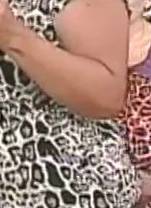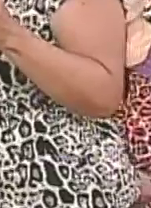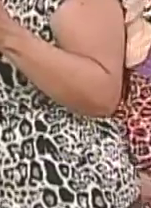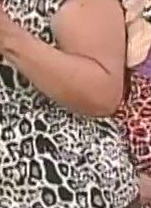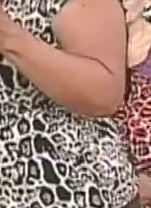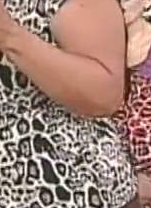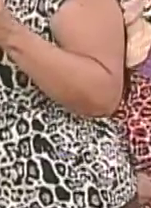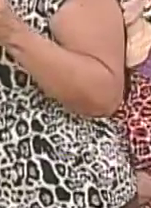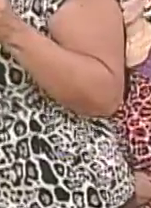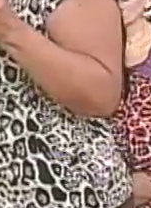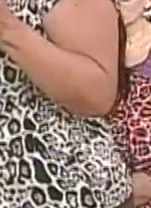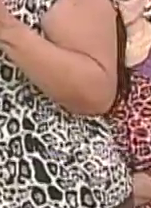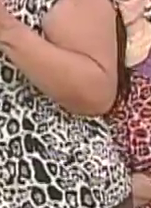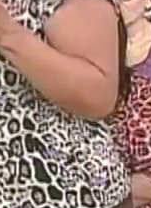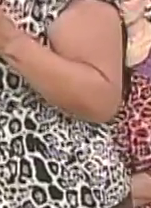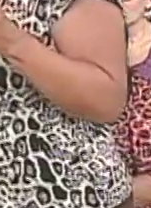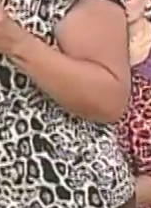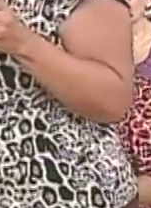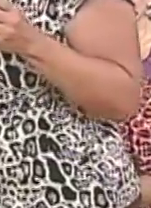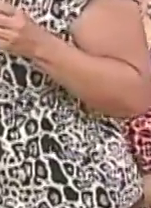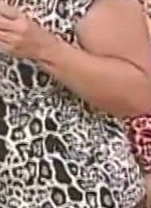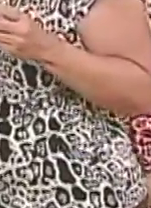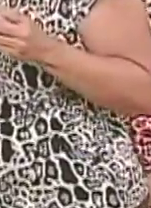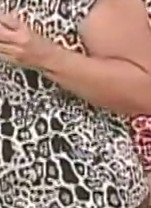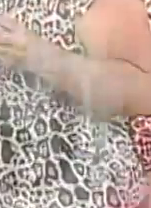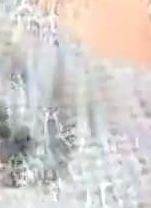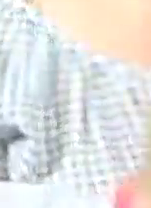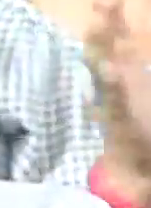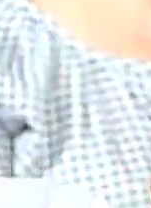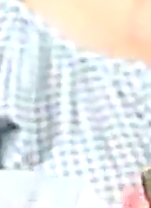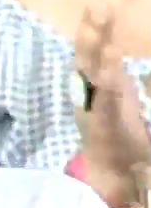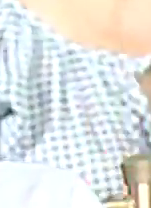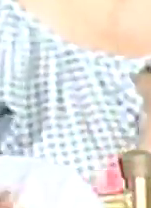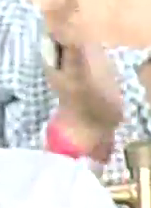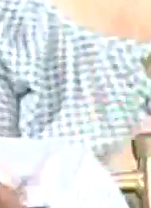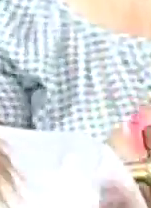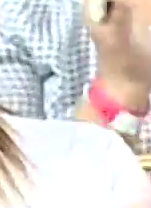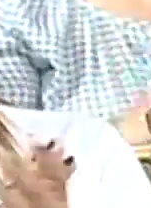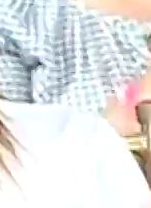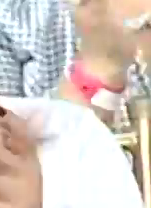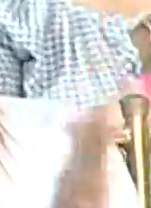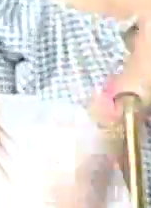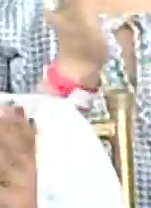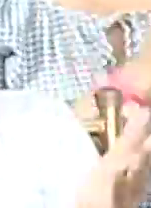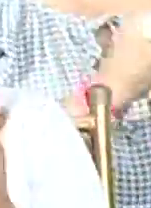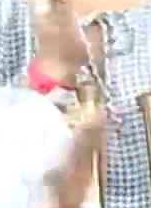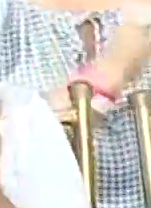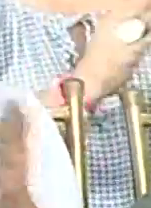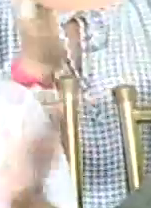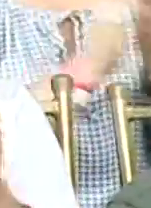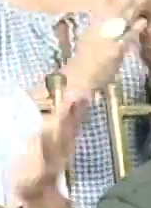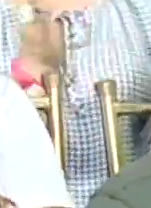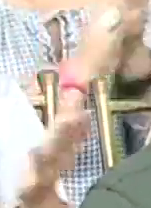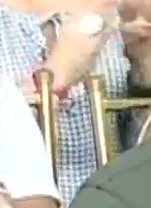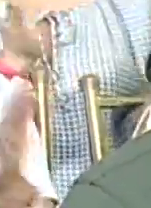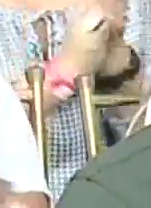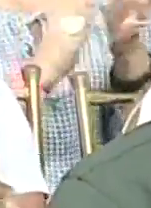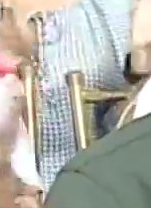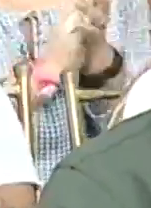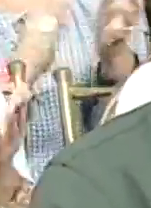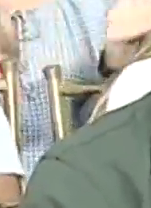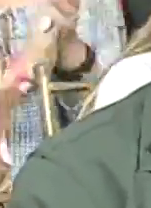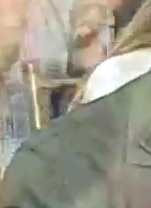visión socialista, humanista y sin mercantilismo, gratuito, único, integral, de